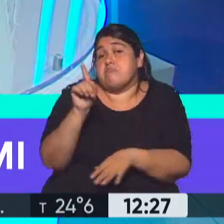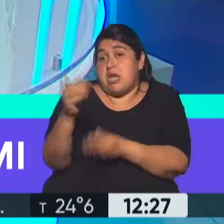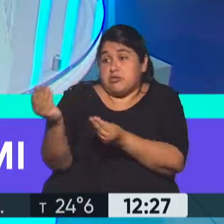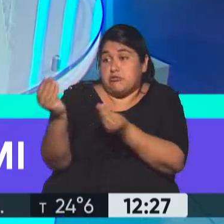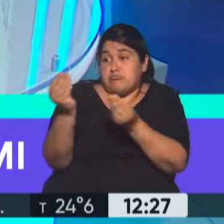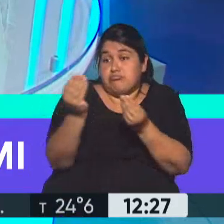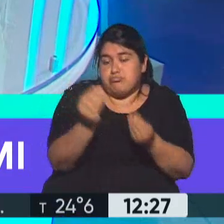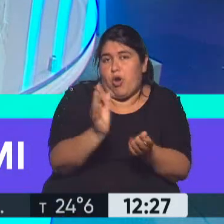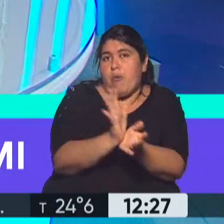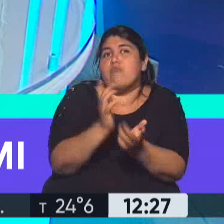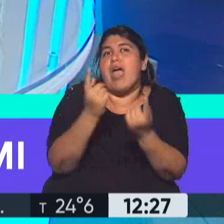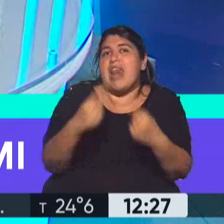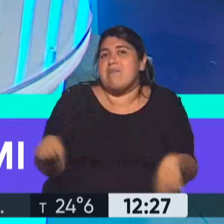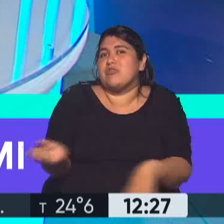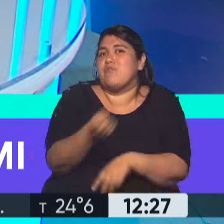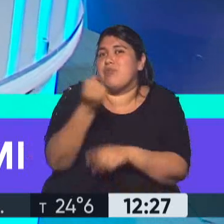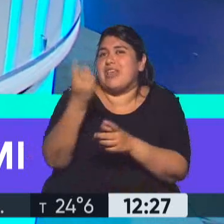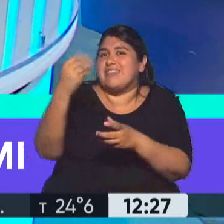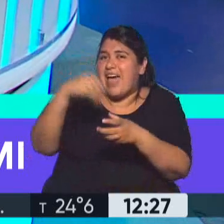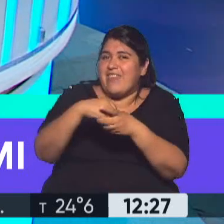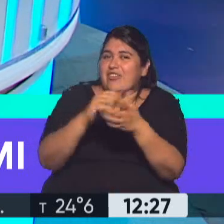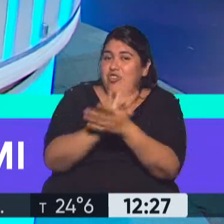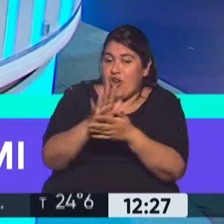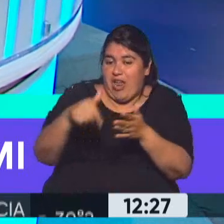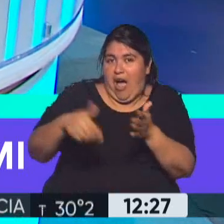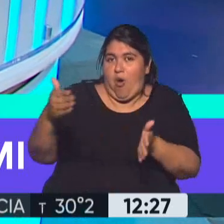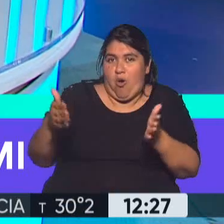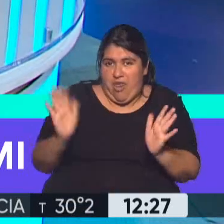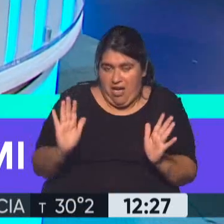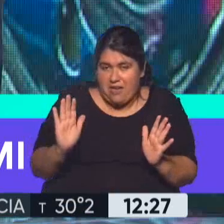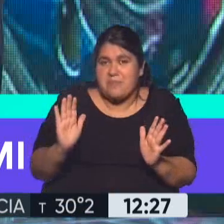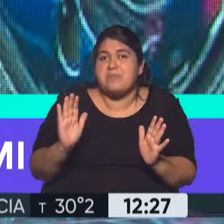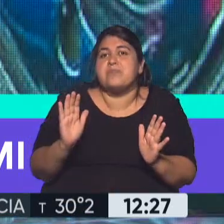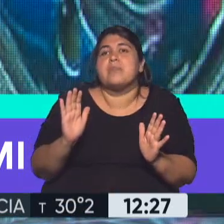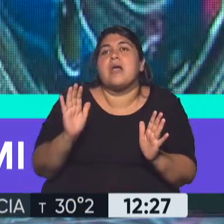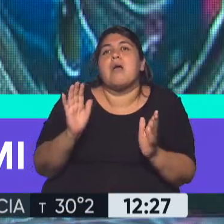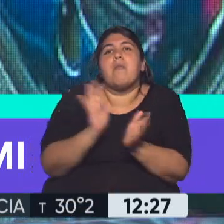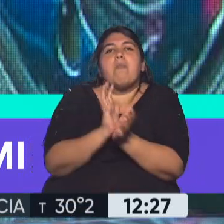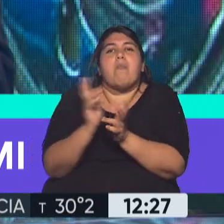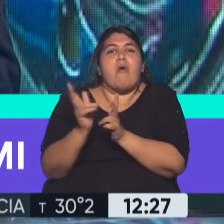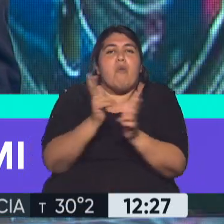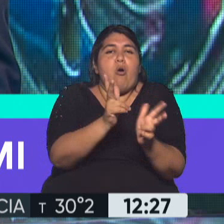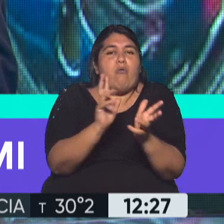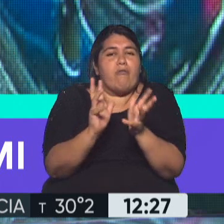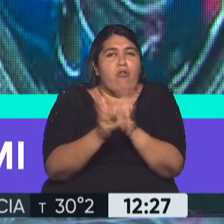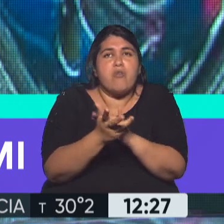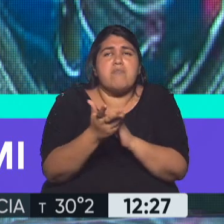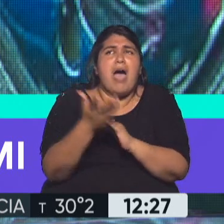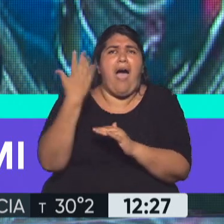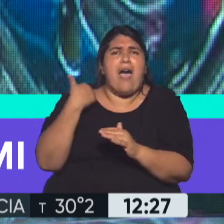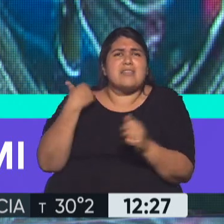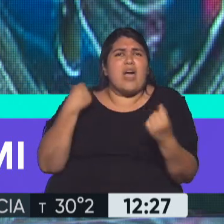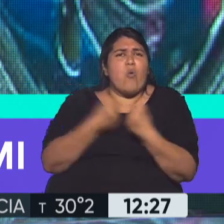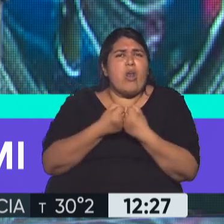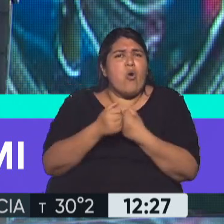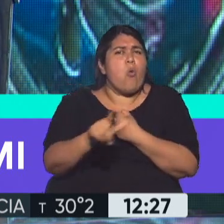importante dentro de la negociación, por lo menos desde el punto de vista como señal con respecto a lo que significó ese acuerdo